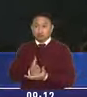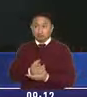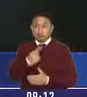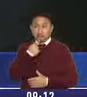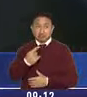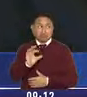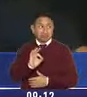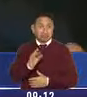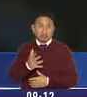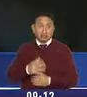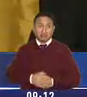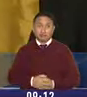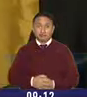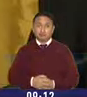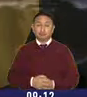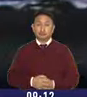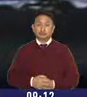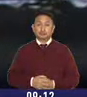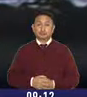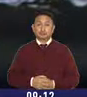pronunciamientos.